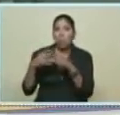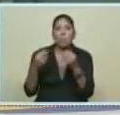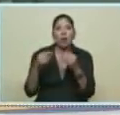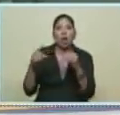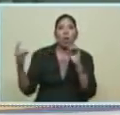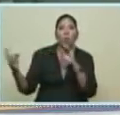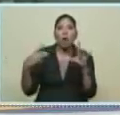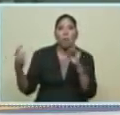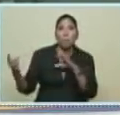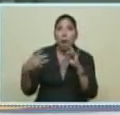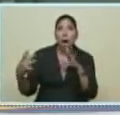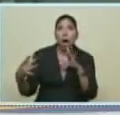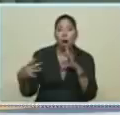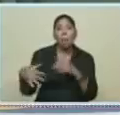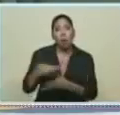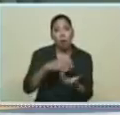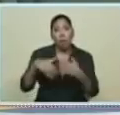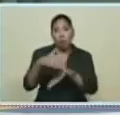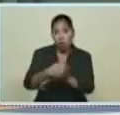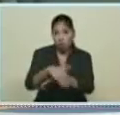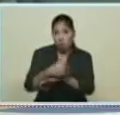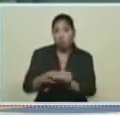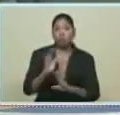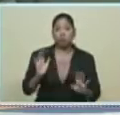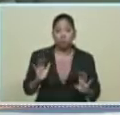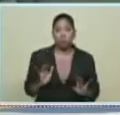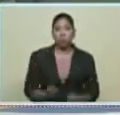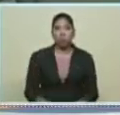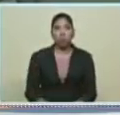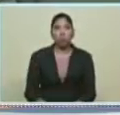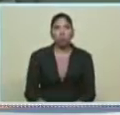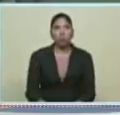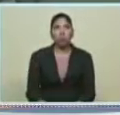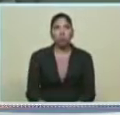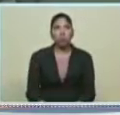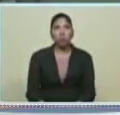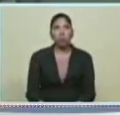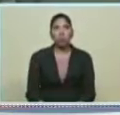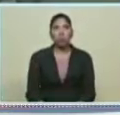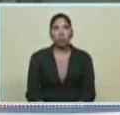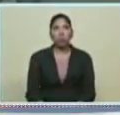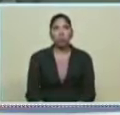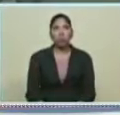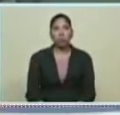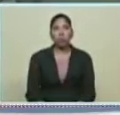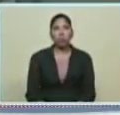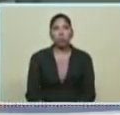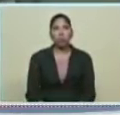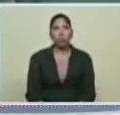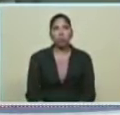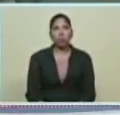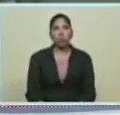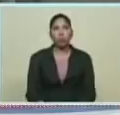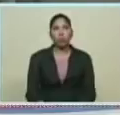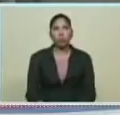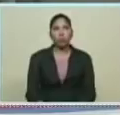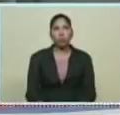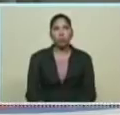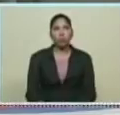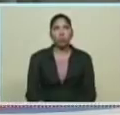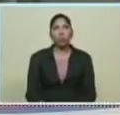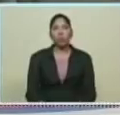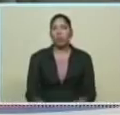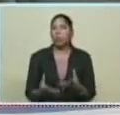No solo la extensión de la agresión, en buena parte